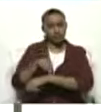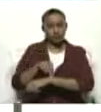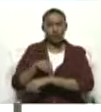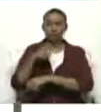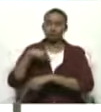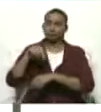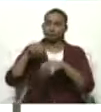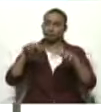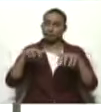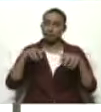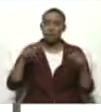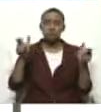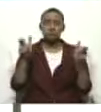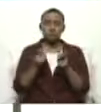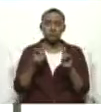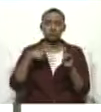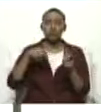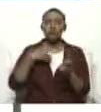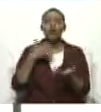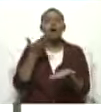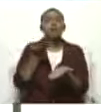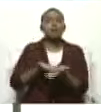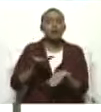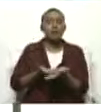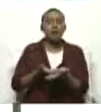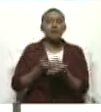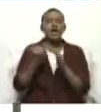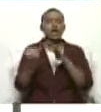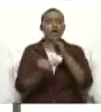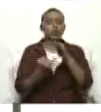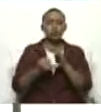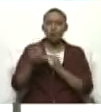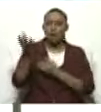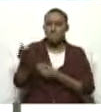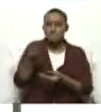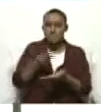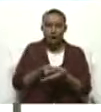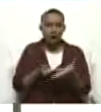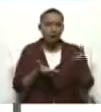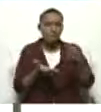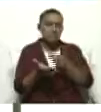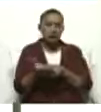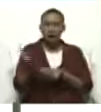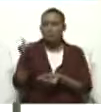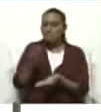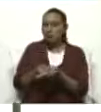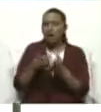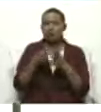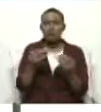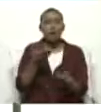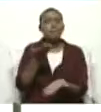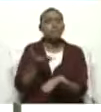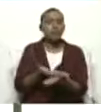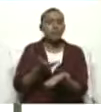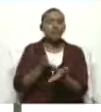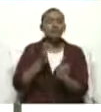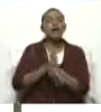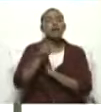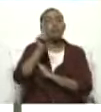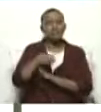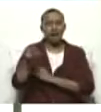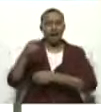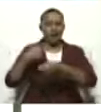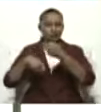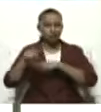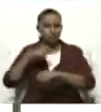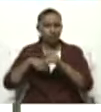los aportes sugeridos por nuestra institución, tomando en consideración también las propuestas de la Asociación de Abogados Defensores de los Derechos